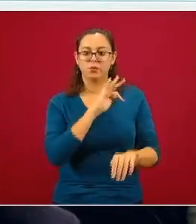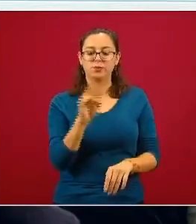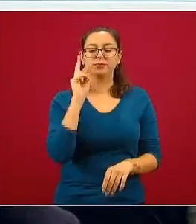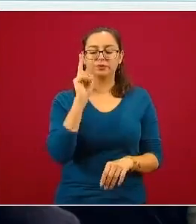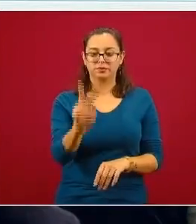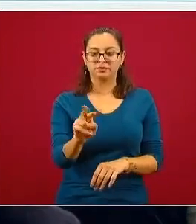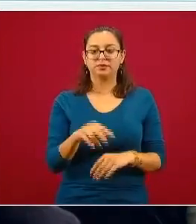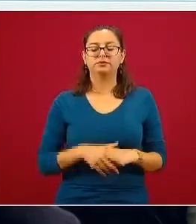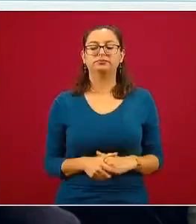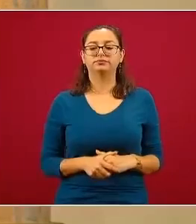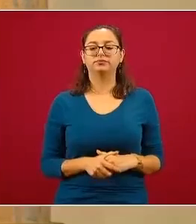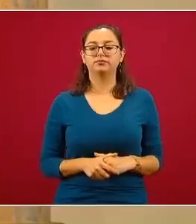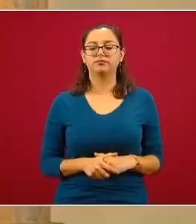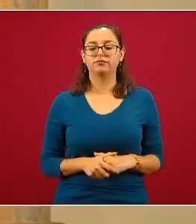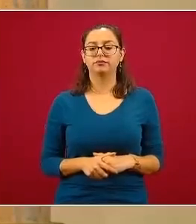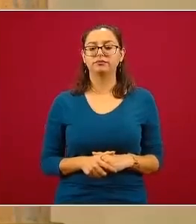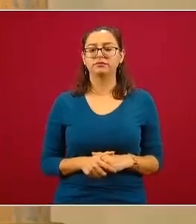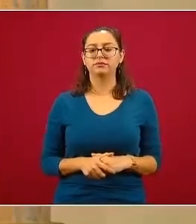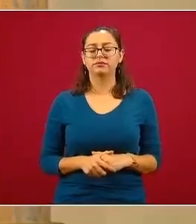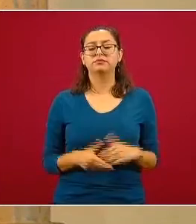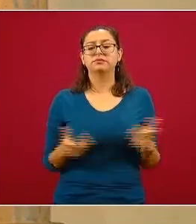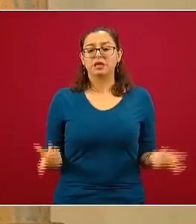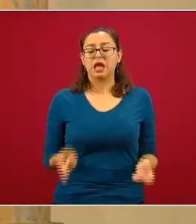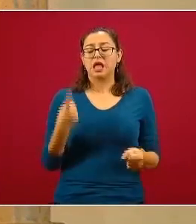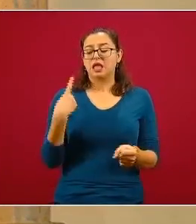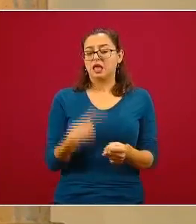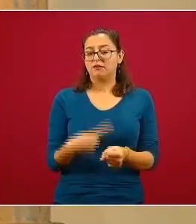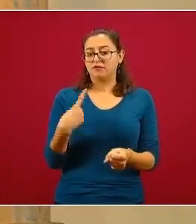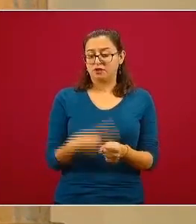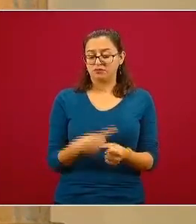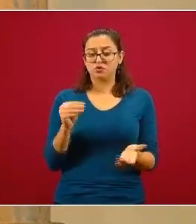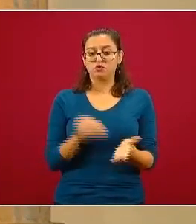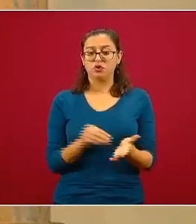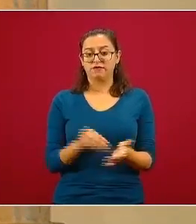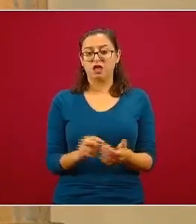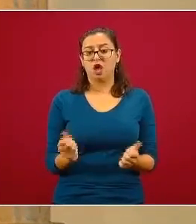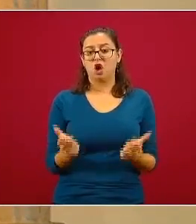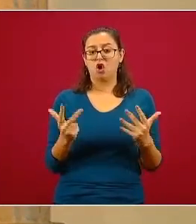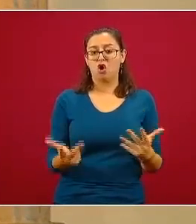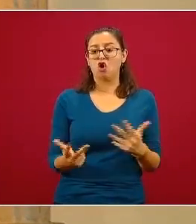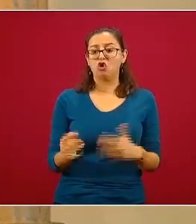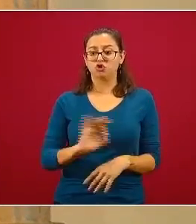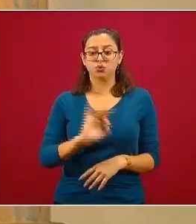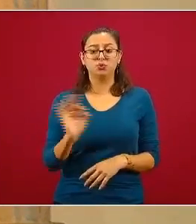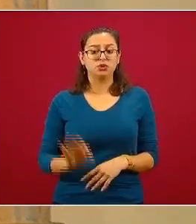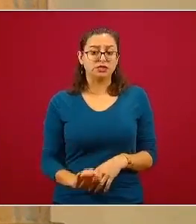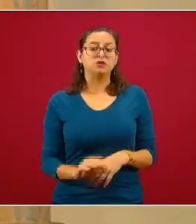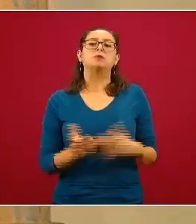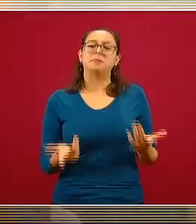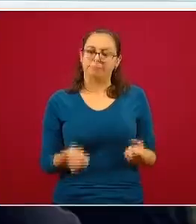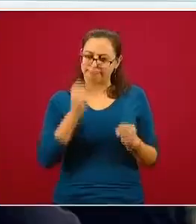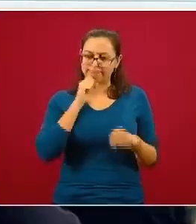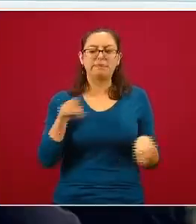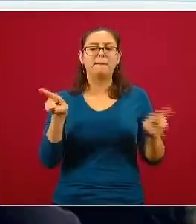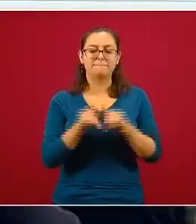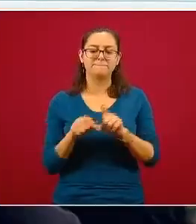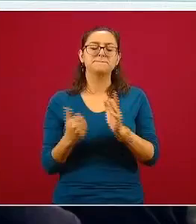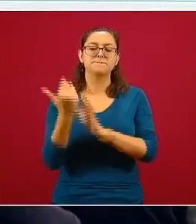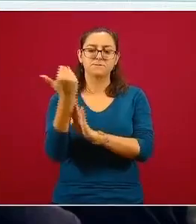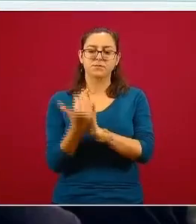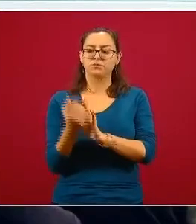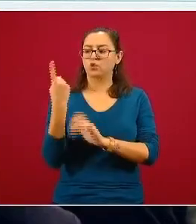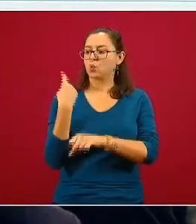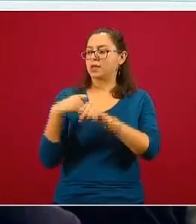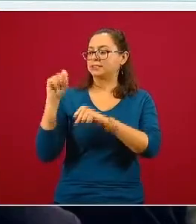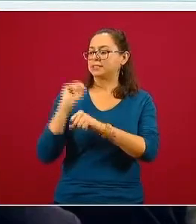tenemos hasta el momento. El indicador de casos activos, 8%, iniciamos también con un porcentaje menor al que traíamos la semana pasada, que